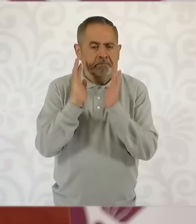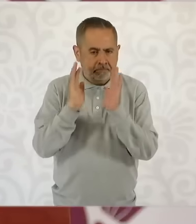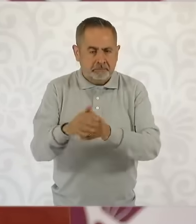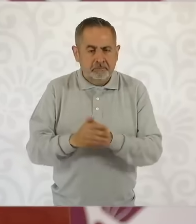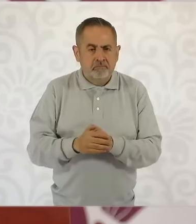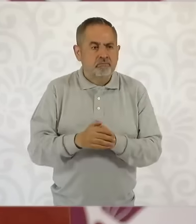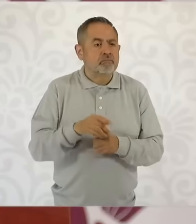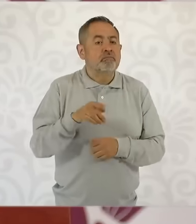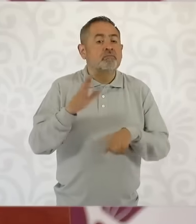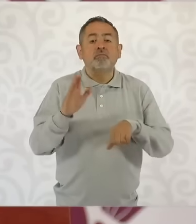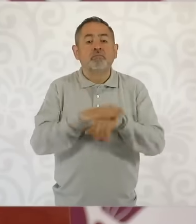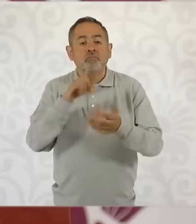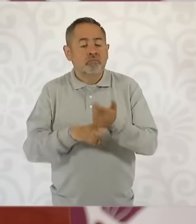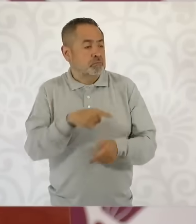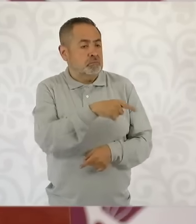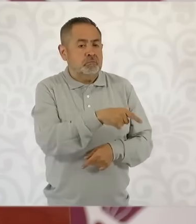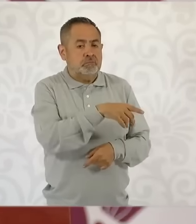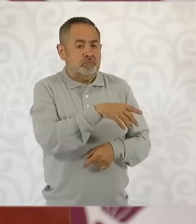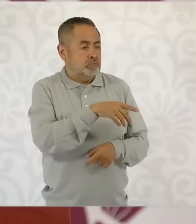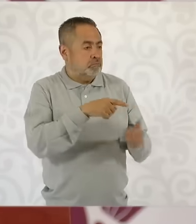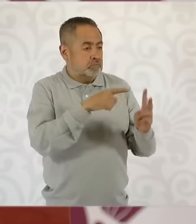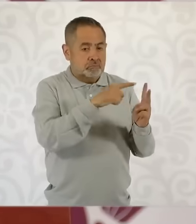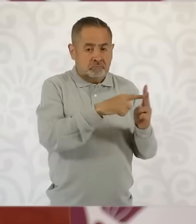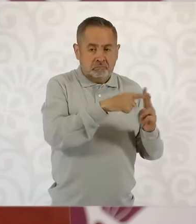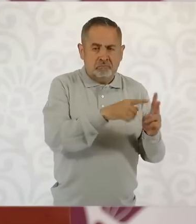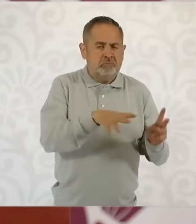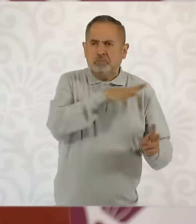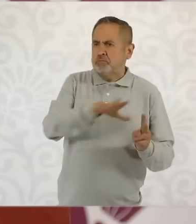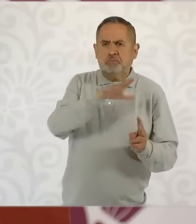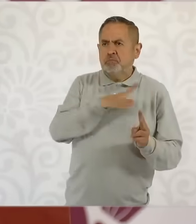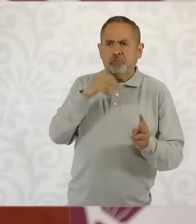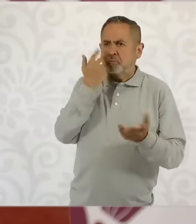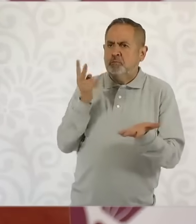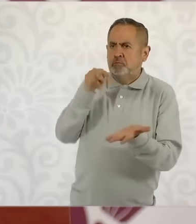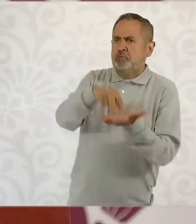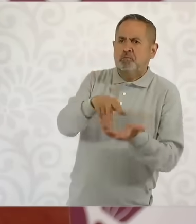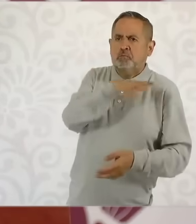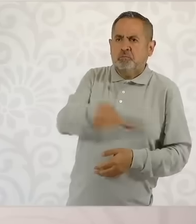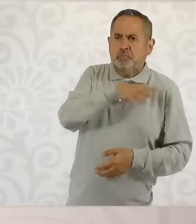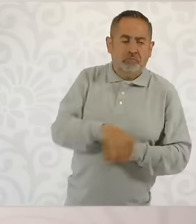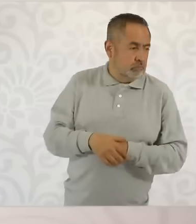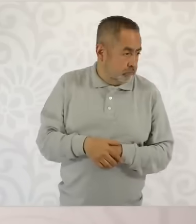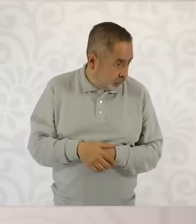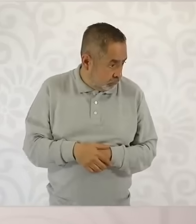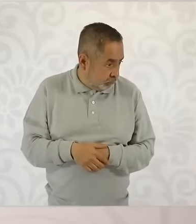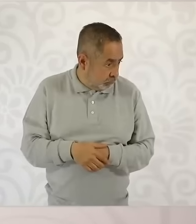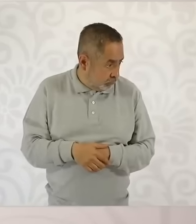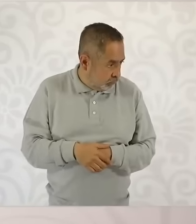ante la renuencia de que los demandados comparecieran al tribunal. Por lo tanto, están